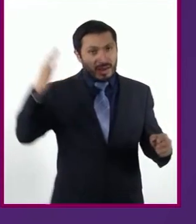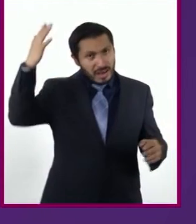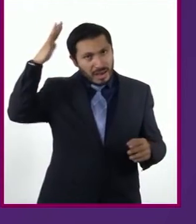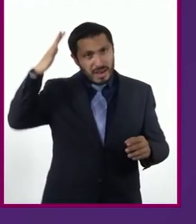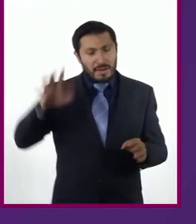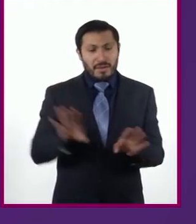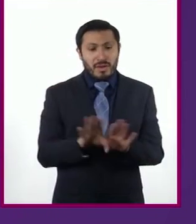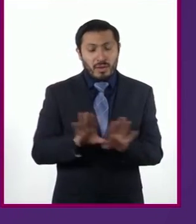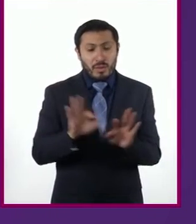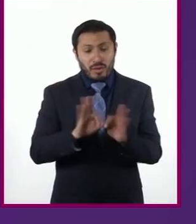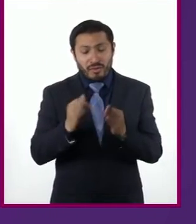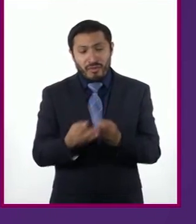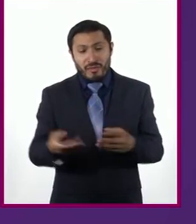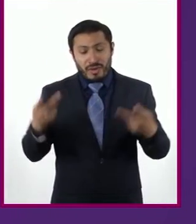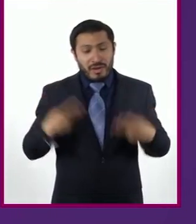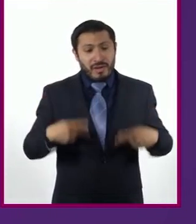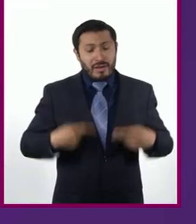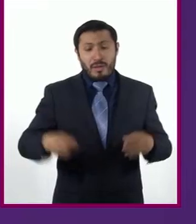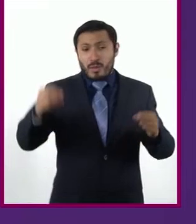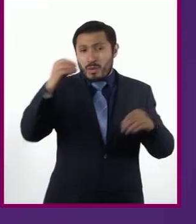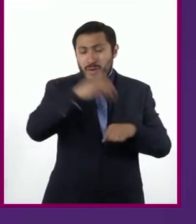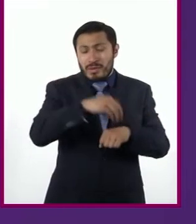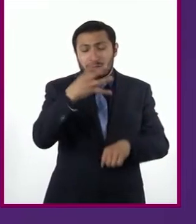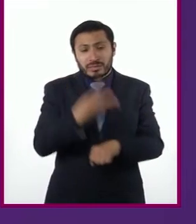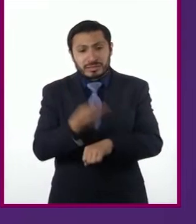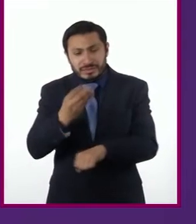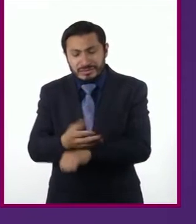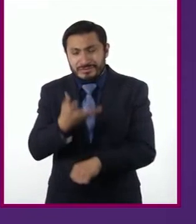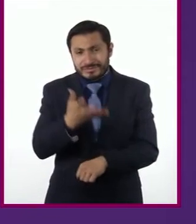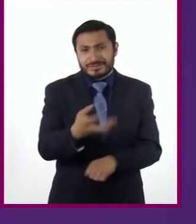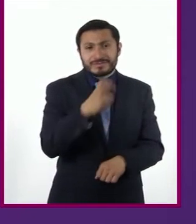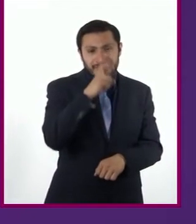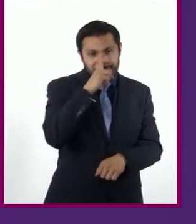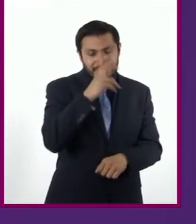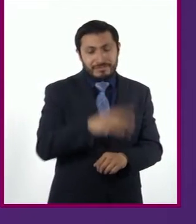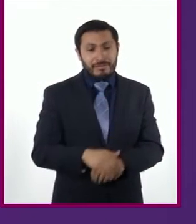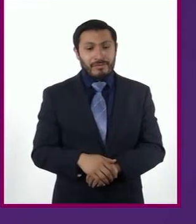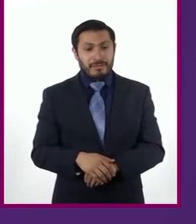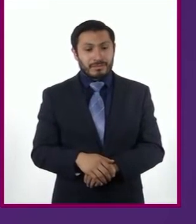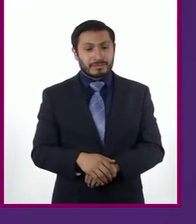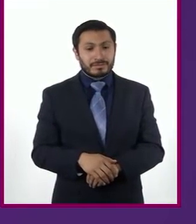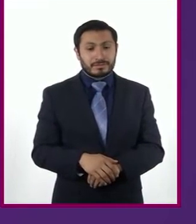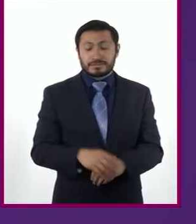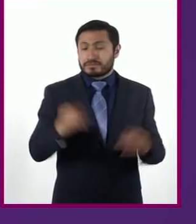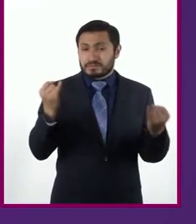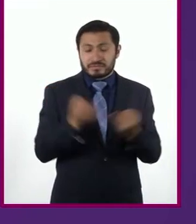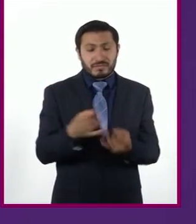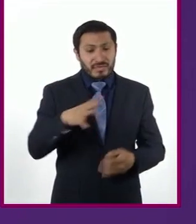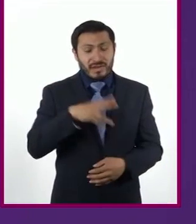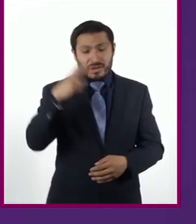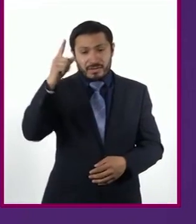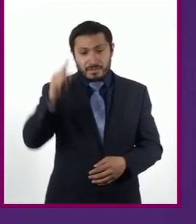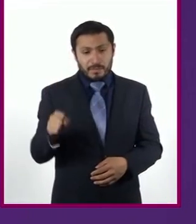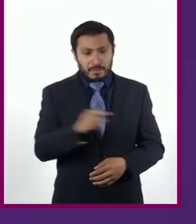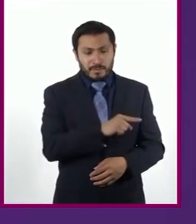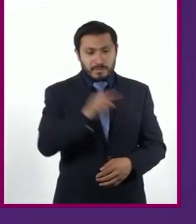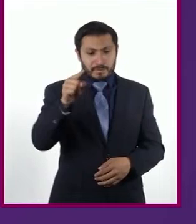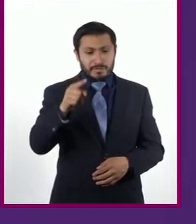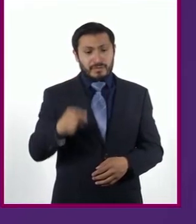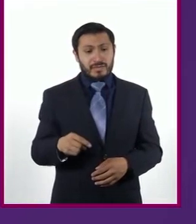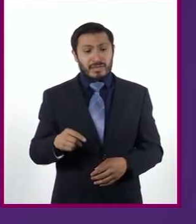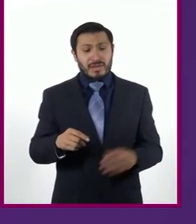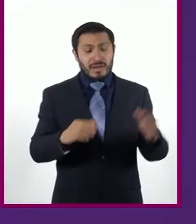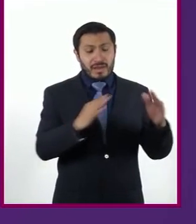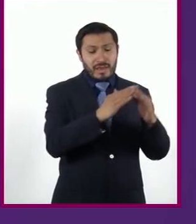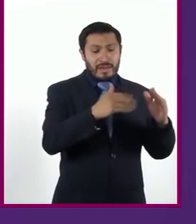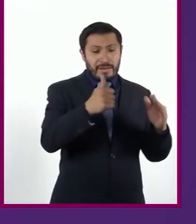que a criterio del instalador ayudará a resolver la petición del dueño. También tenemos 3 datos más. La casa